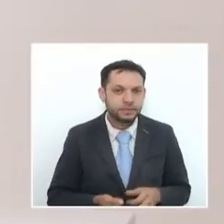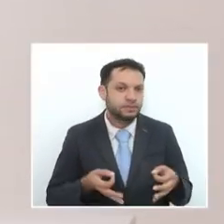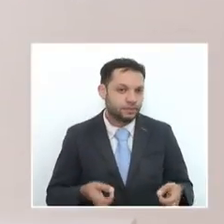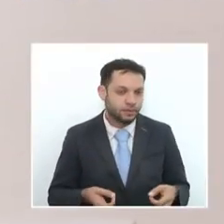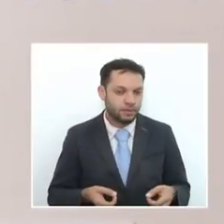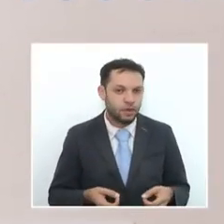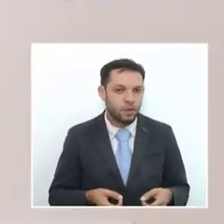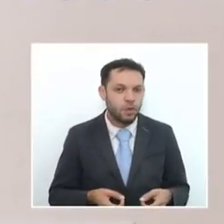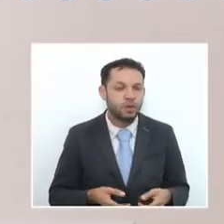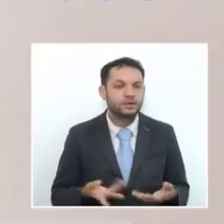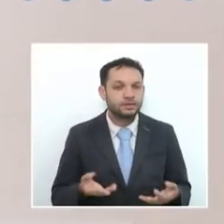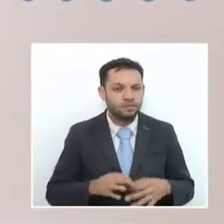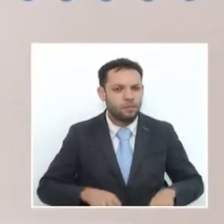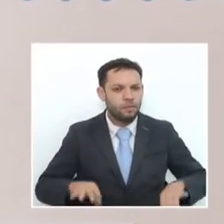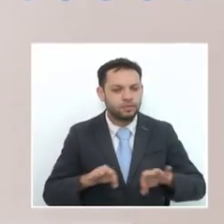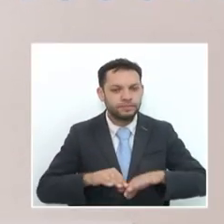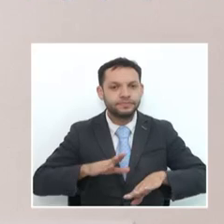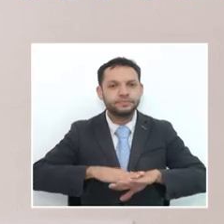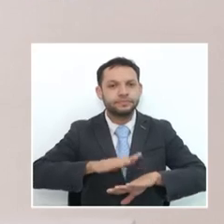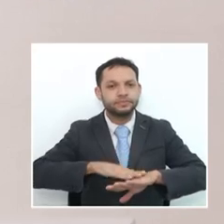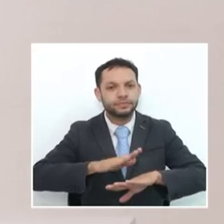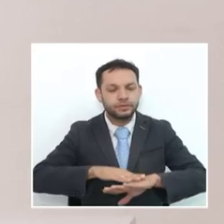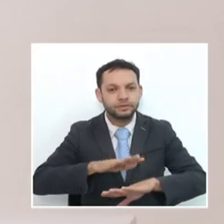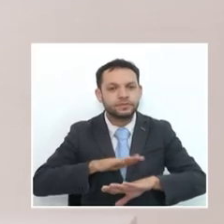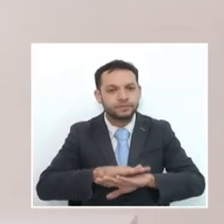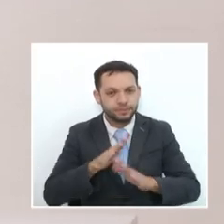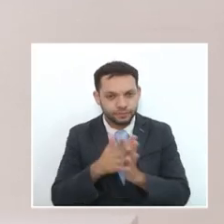tarde. Pero yo lo que le quiero decir es que